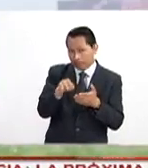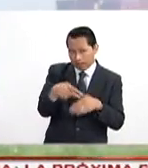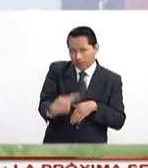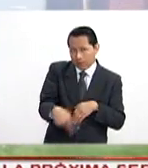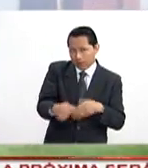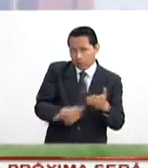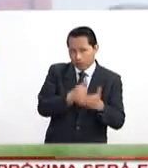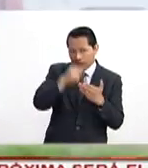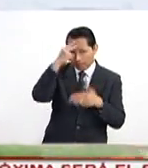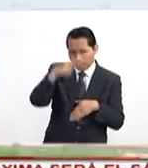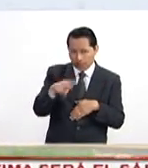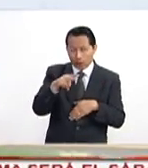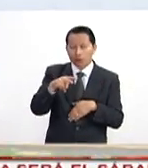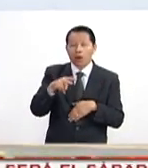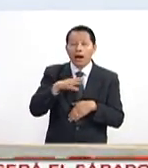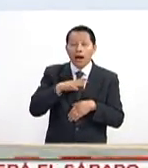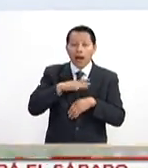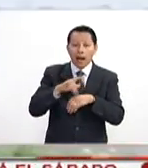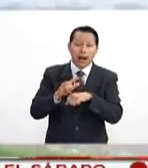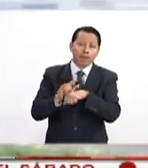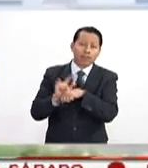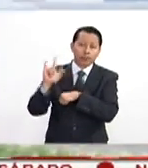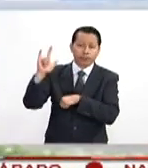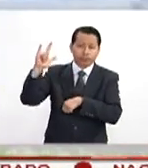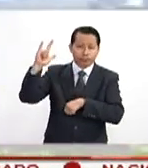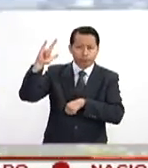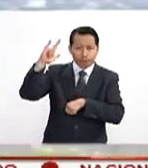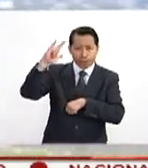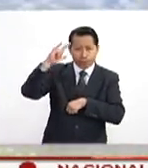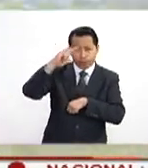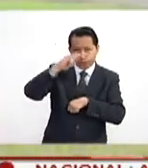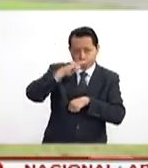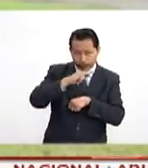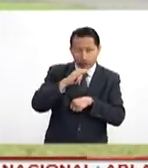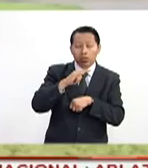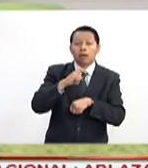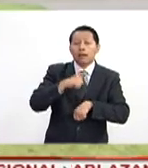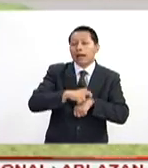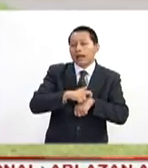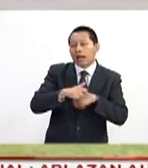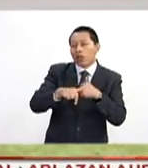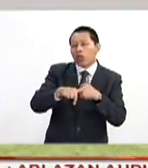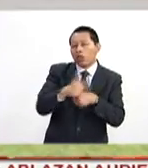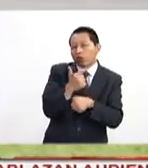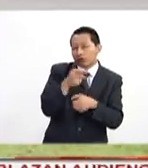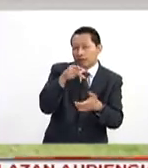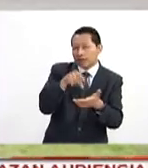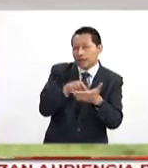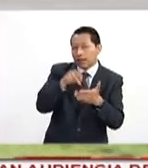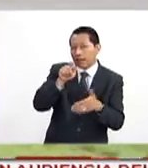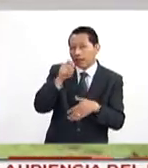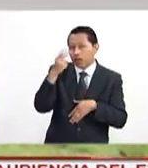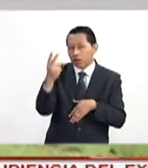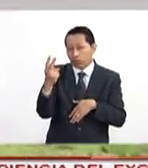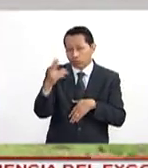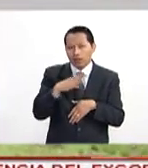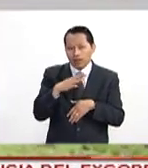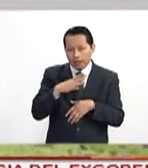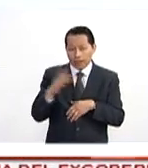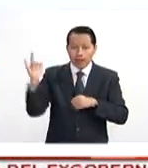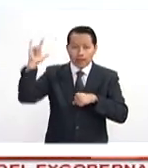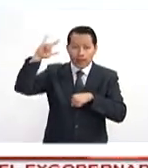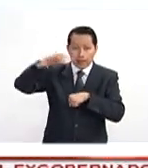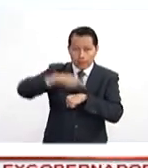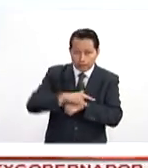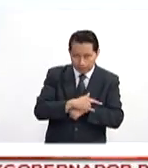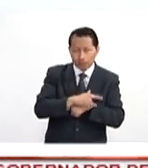local, cuando el avión de la PGR despegó con destino a la capital del país. A las 12 horas con 22 minutos, la aeronave con Javier Duarte a